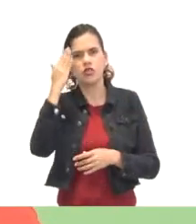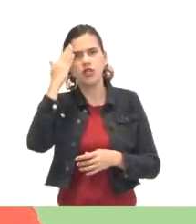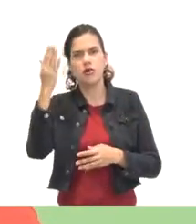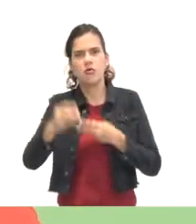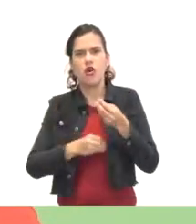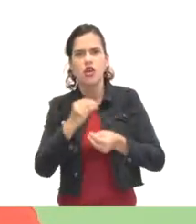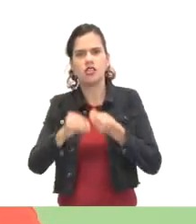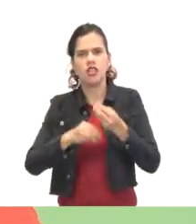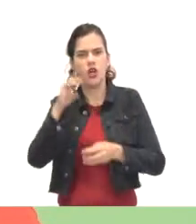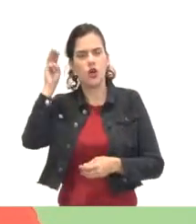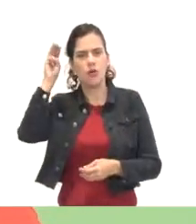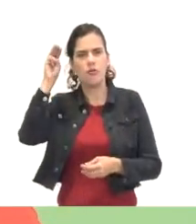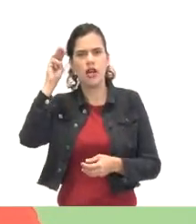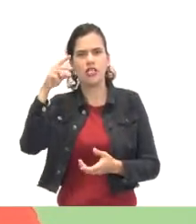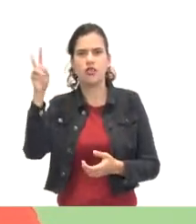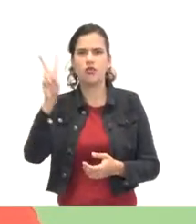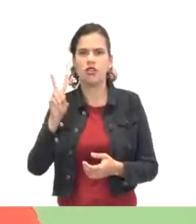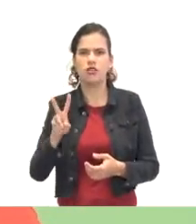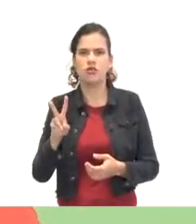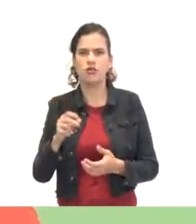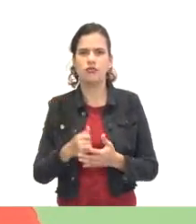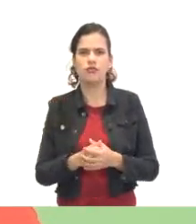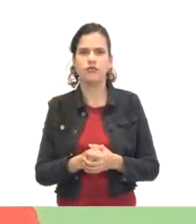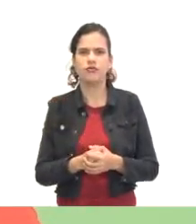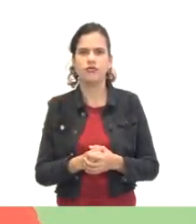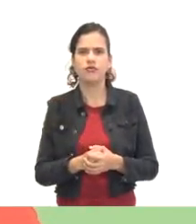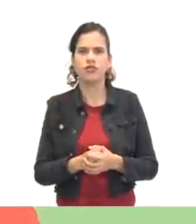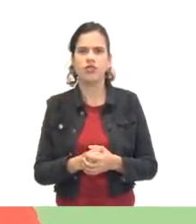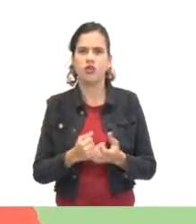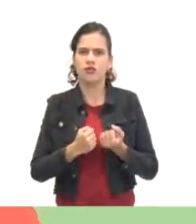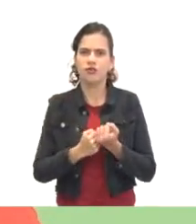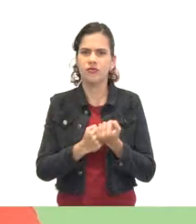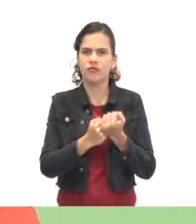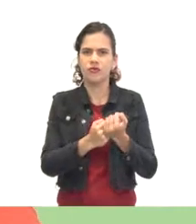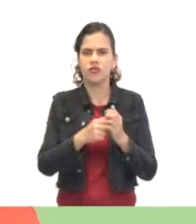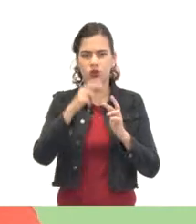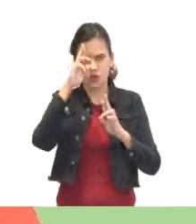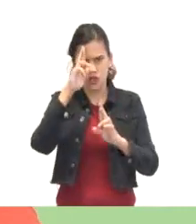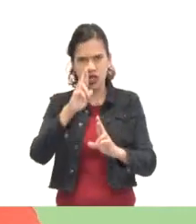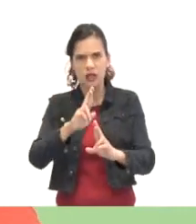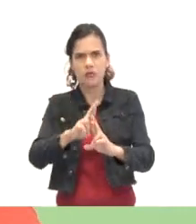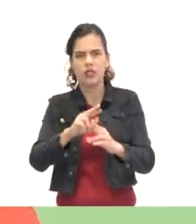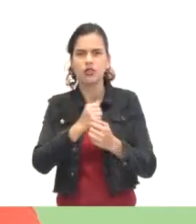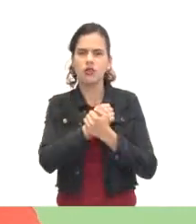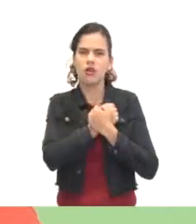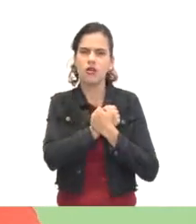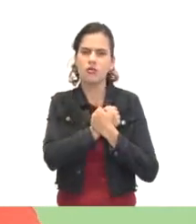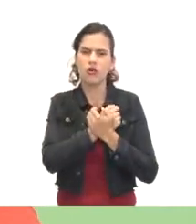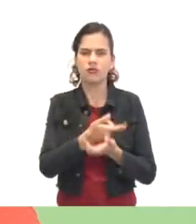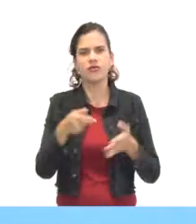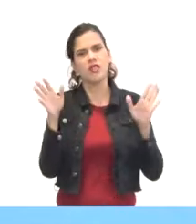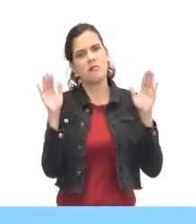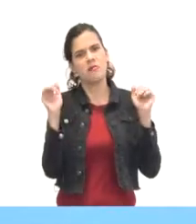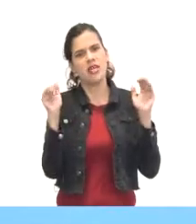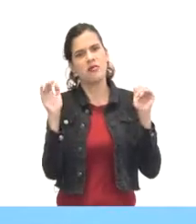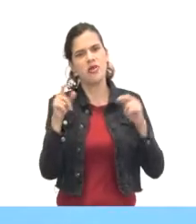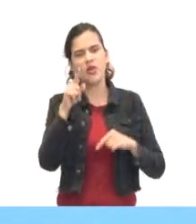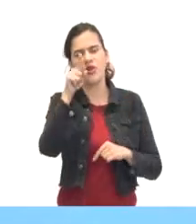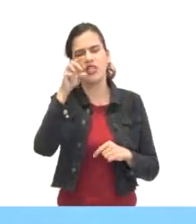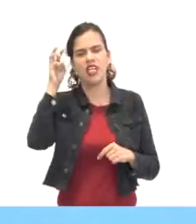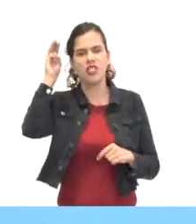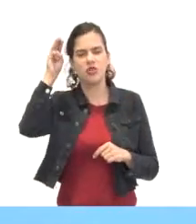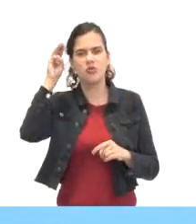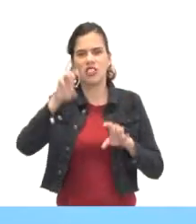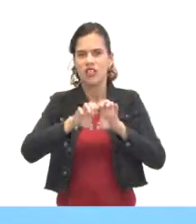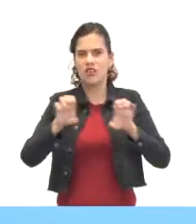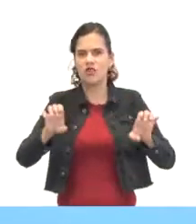los maestros y las maestras venezolanas, con vocación, con respeto y con amor. Bueno, me despido de ustedes, su maestra